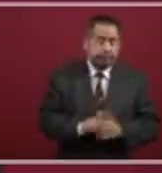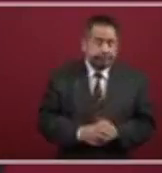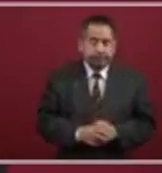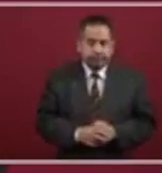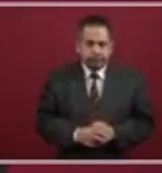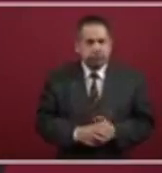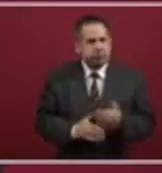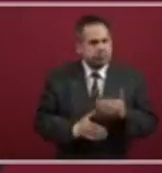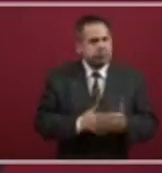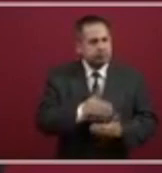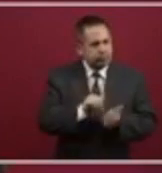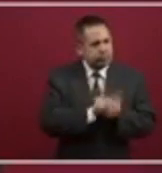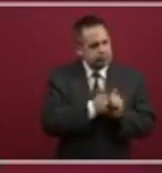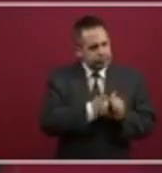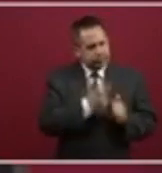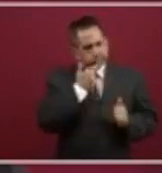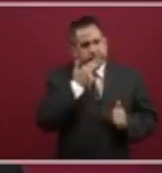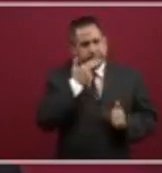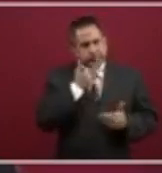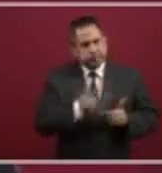porque ya